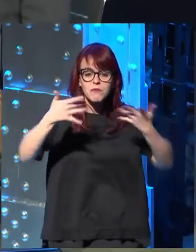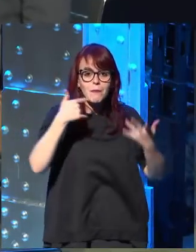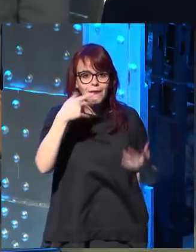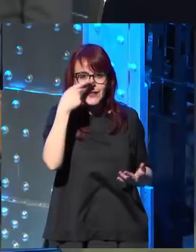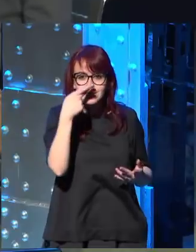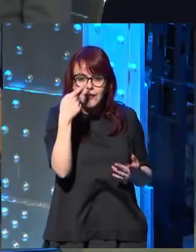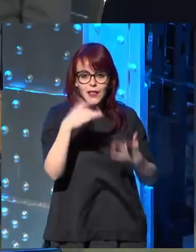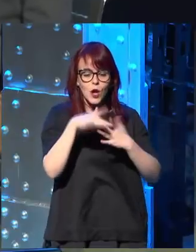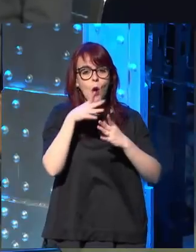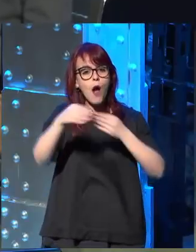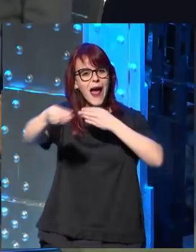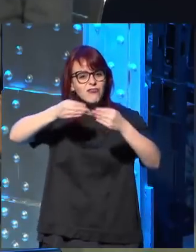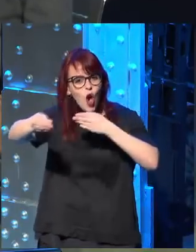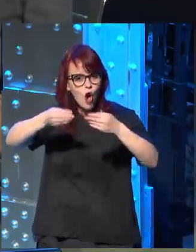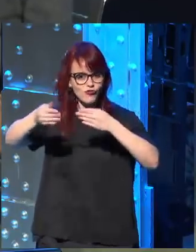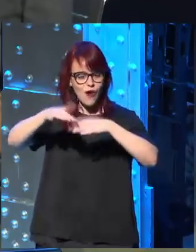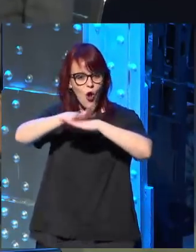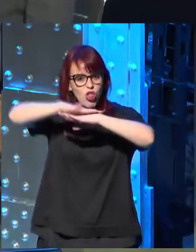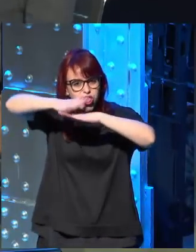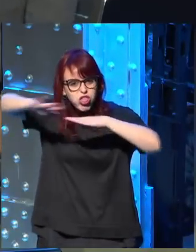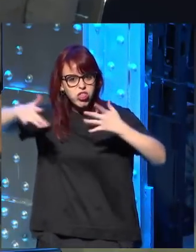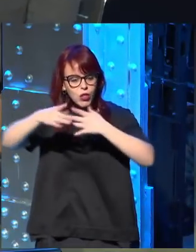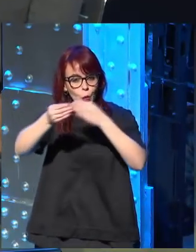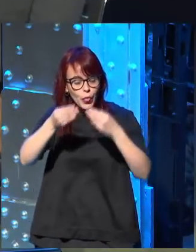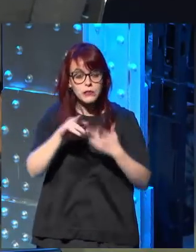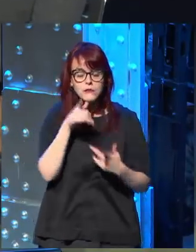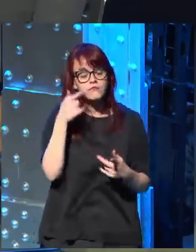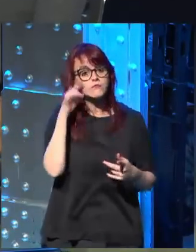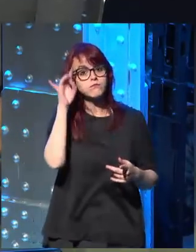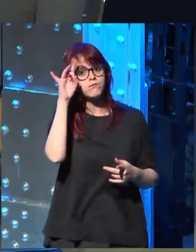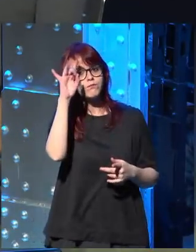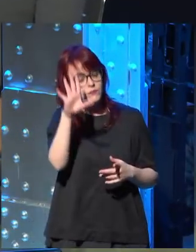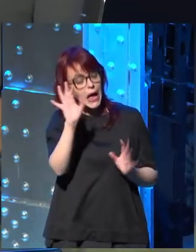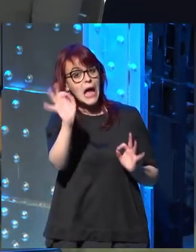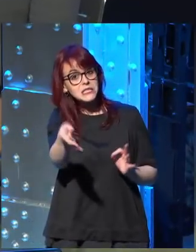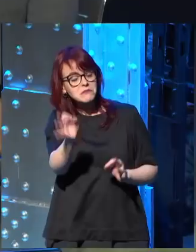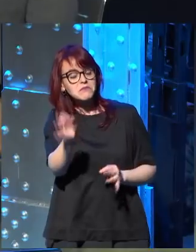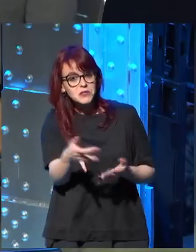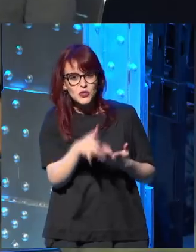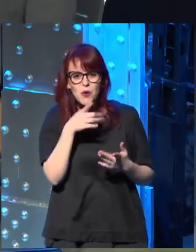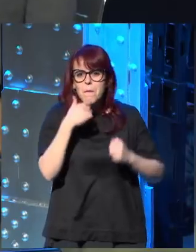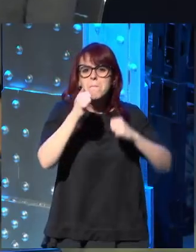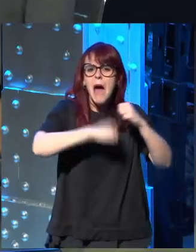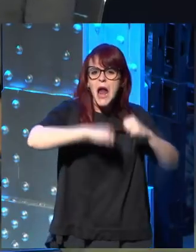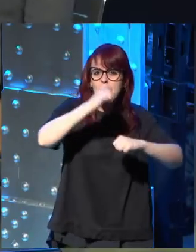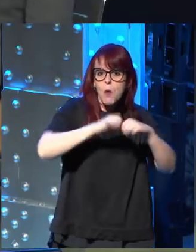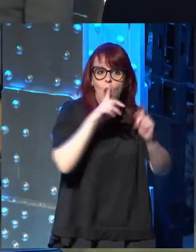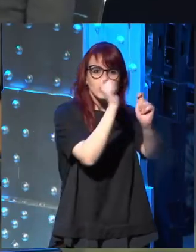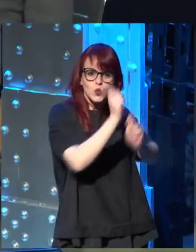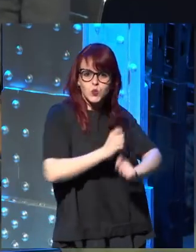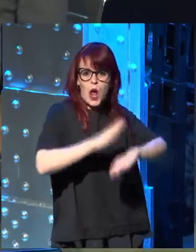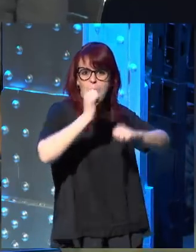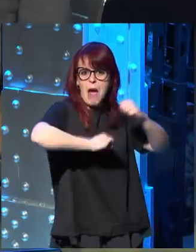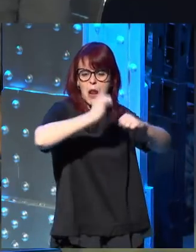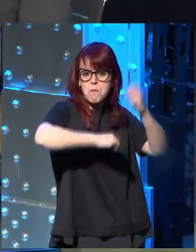que es interesante es eso, el cartón o el, ¿sabes? Entonces me llamó eso mucho la atención, ¿no? Que de pronto dije, ¿el mármol? ¿Por qué hacer tanta escultura